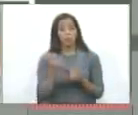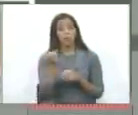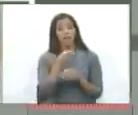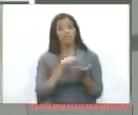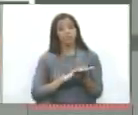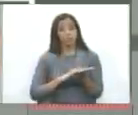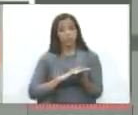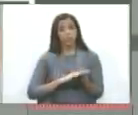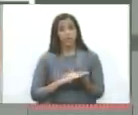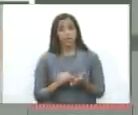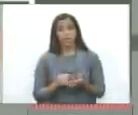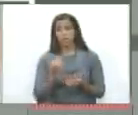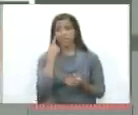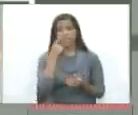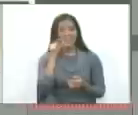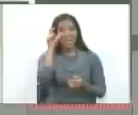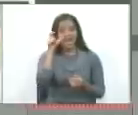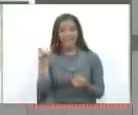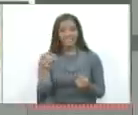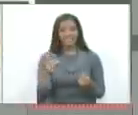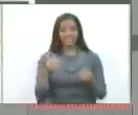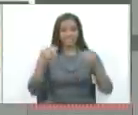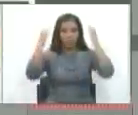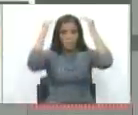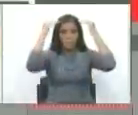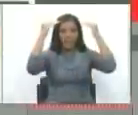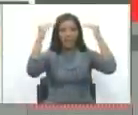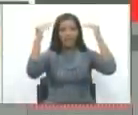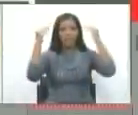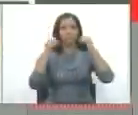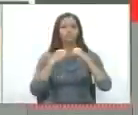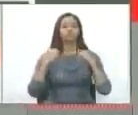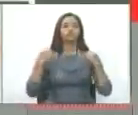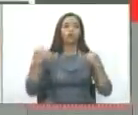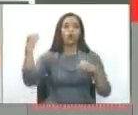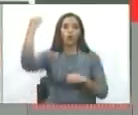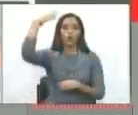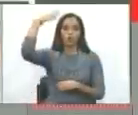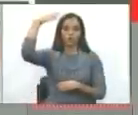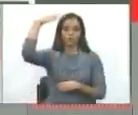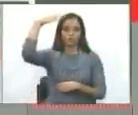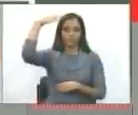debe ser. Usted ve que la gente tiene un panel solar pegado